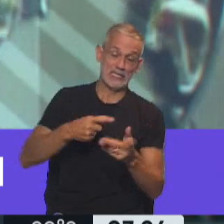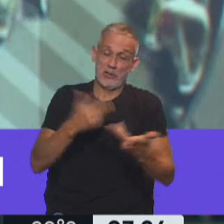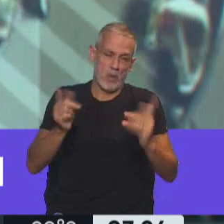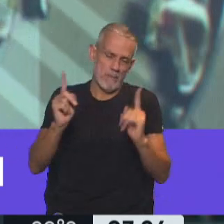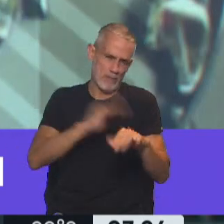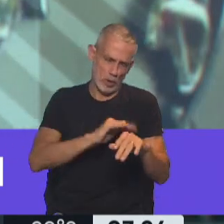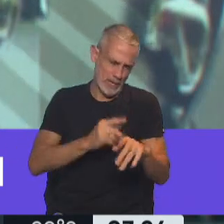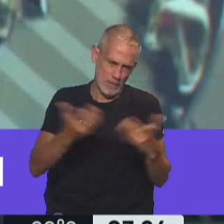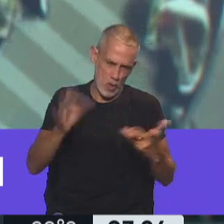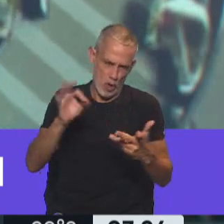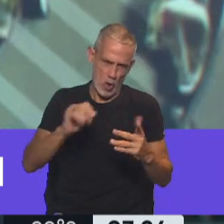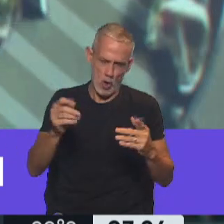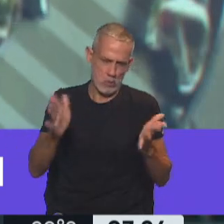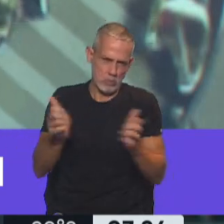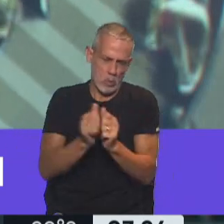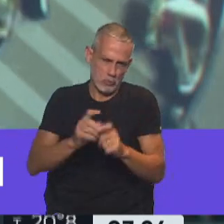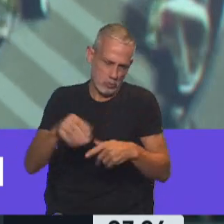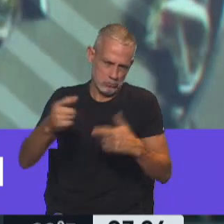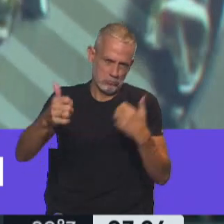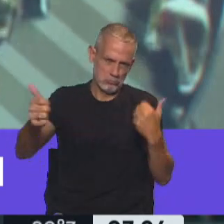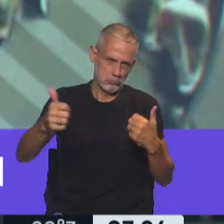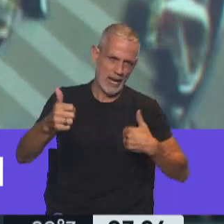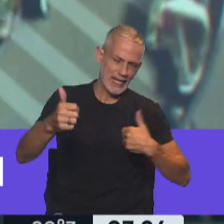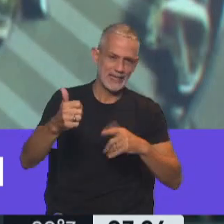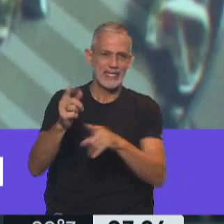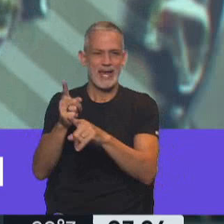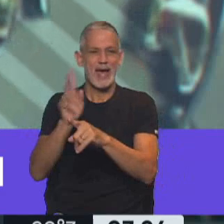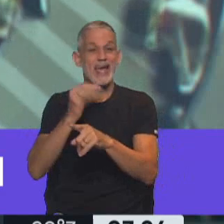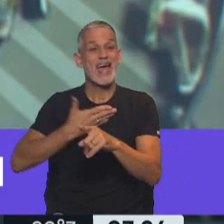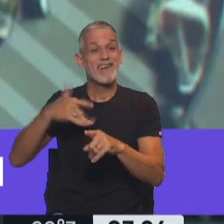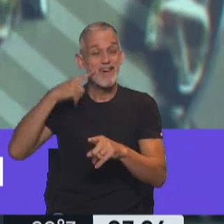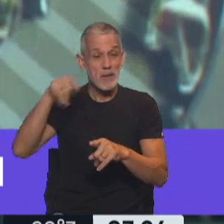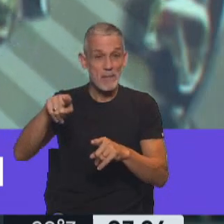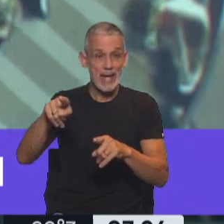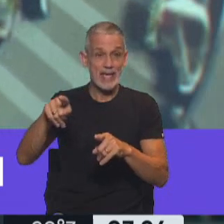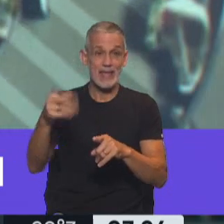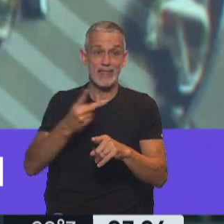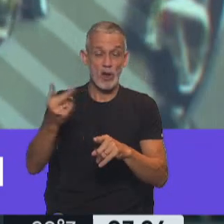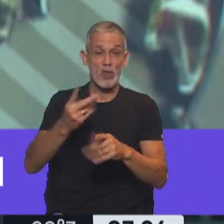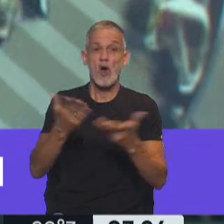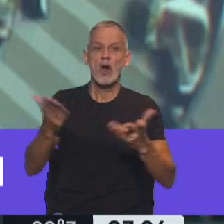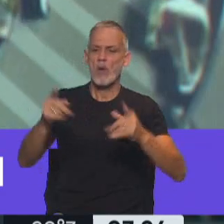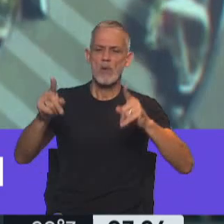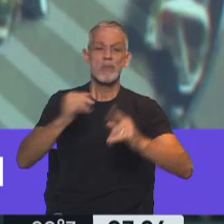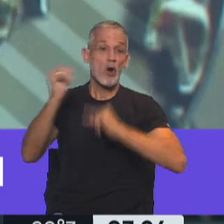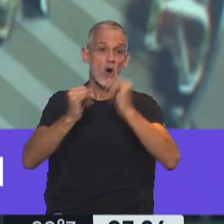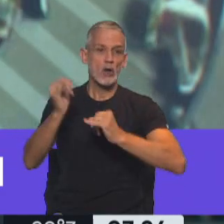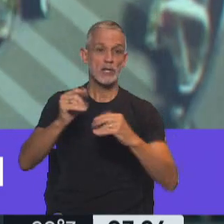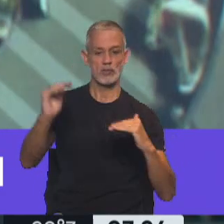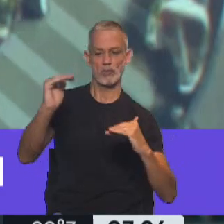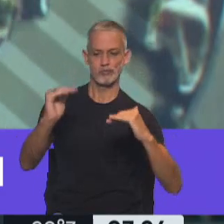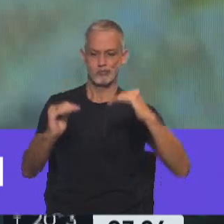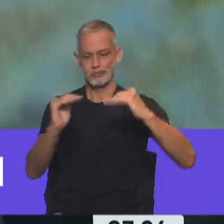tiempo o juntos, pero digamos un comunicado de los dos lados, del FMI y del gobierno contando de este acercamiento a